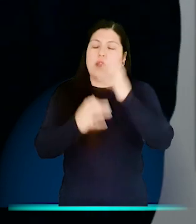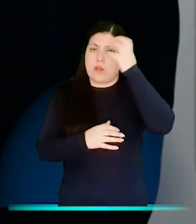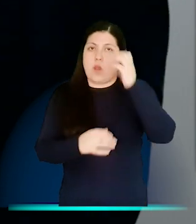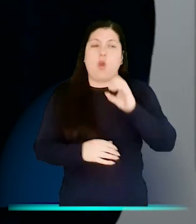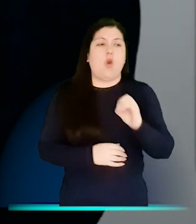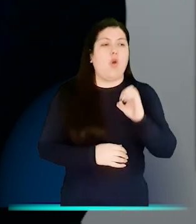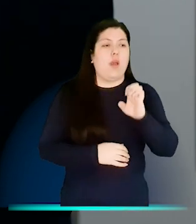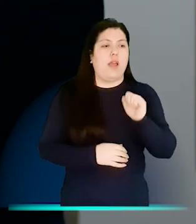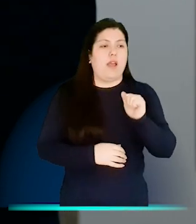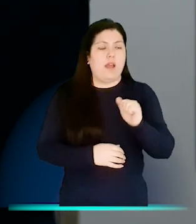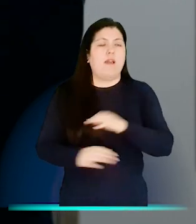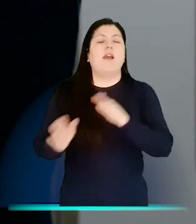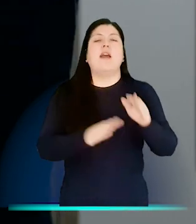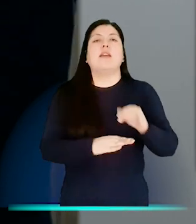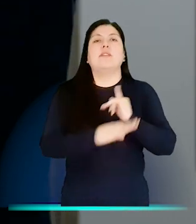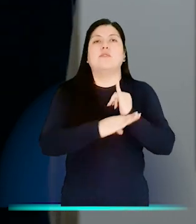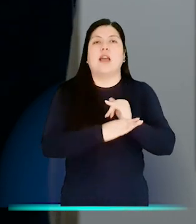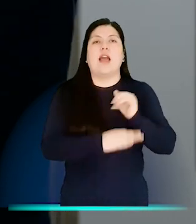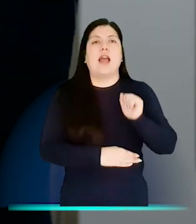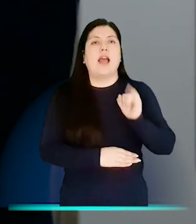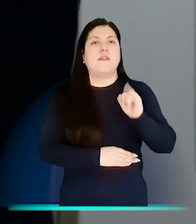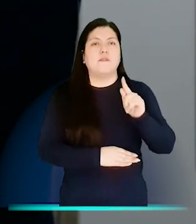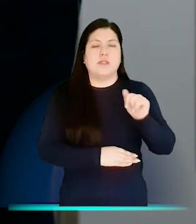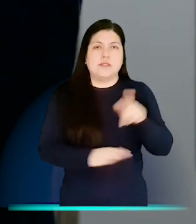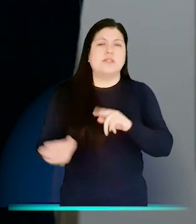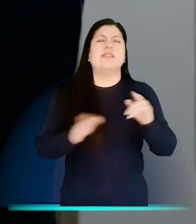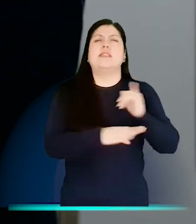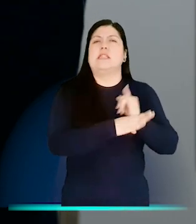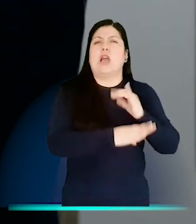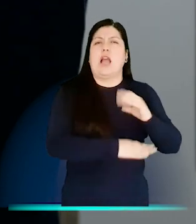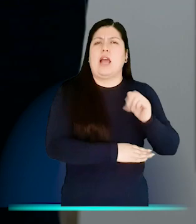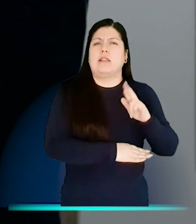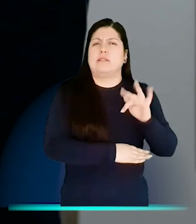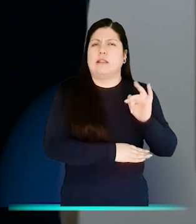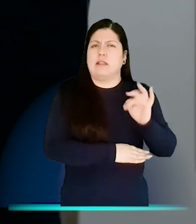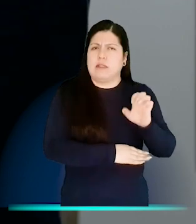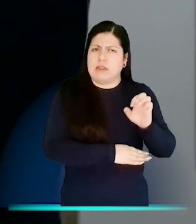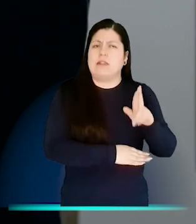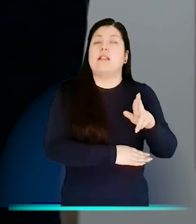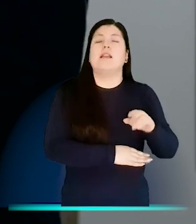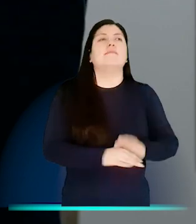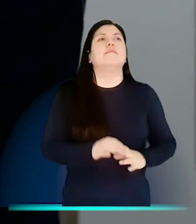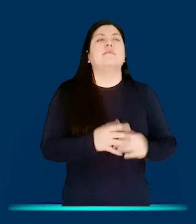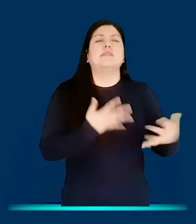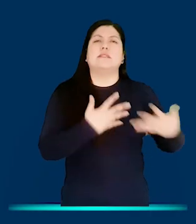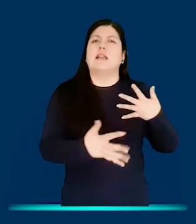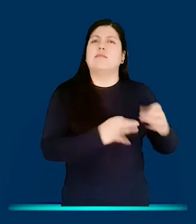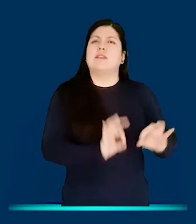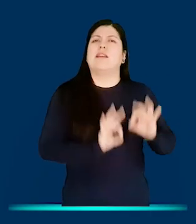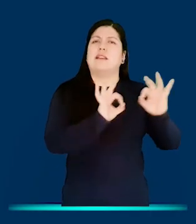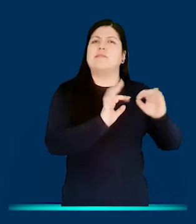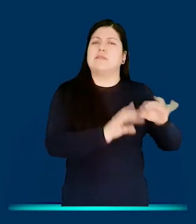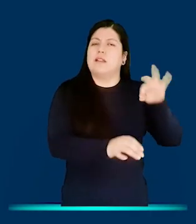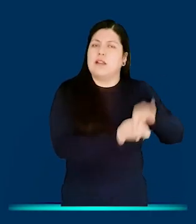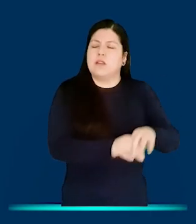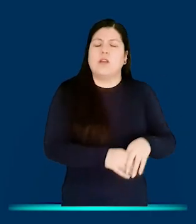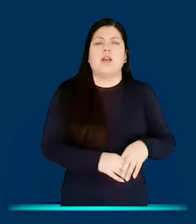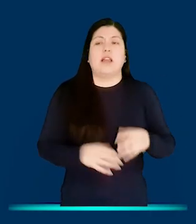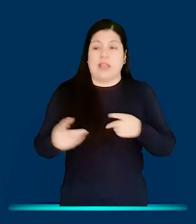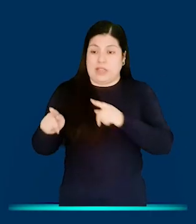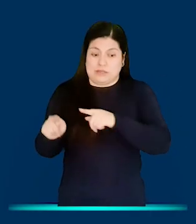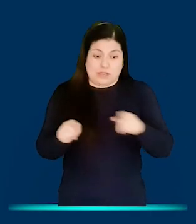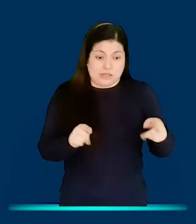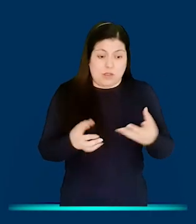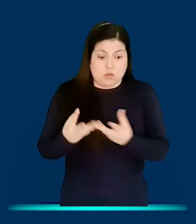Tenemos 6 misiones de observación internacional, entre las cuales está la Unión Europea, la OEA, el Instituto AIFES,